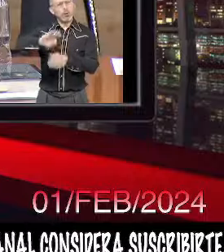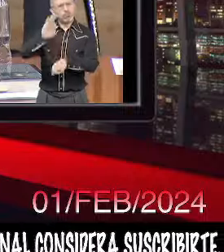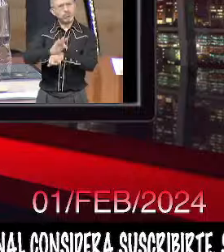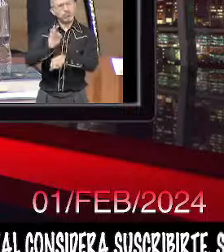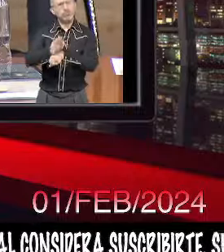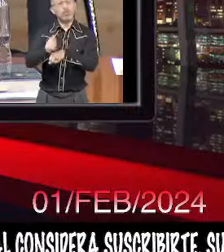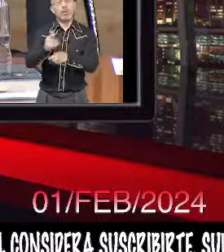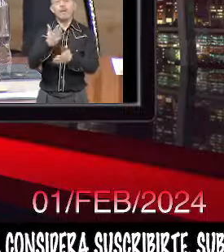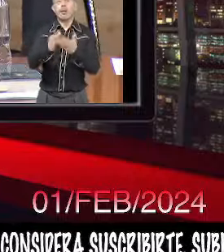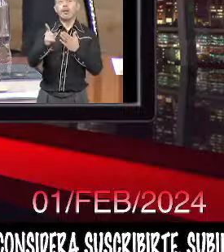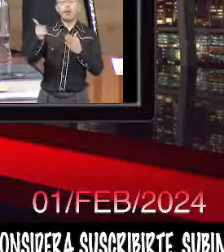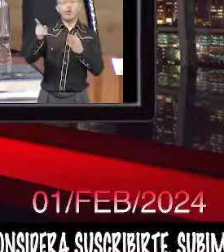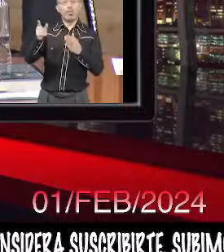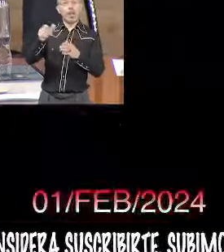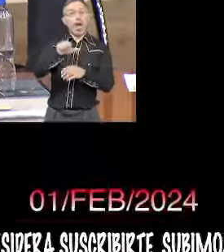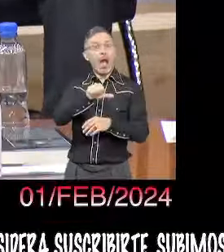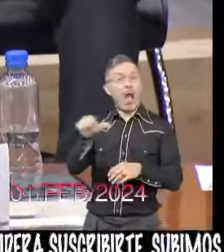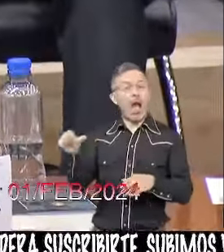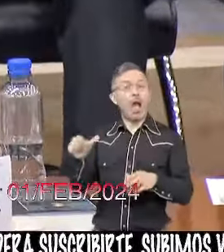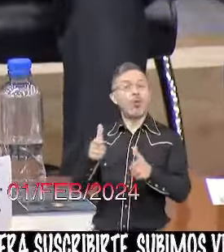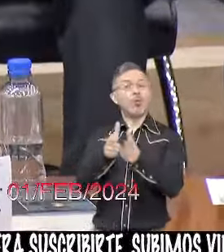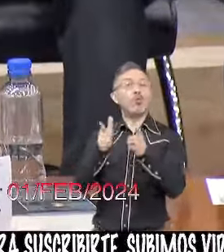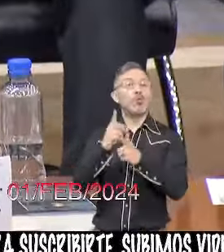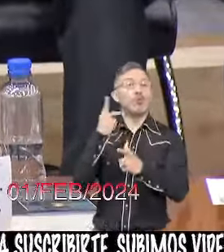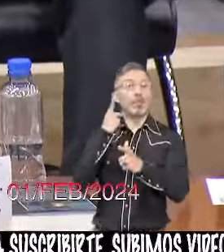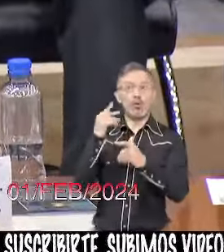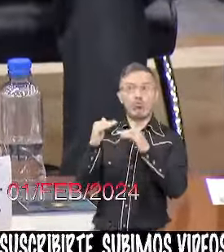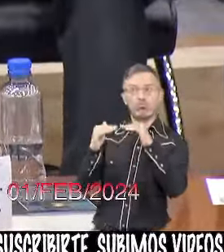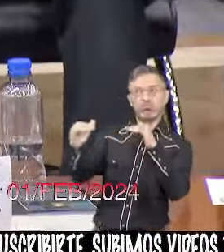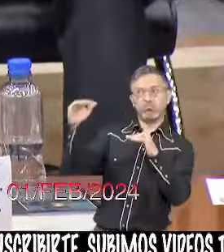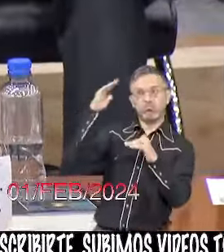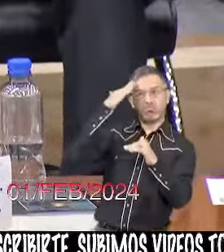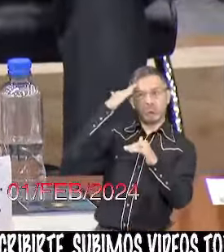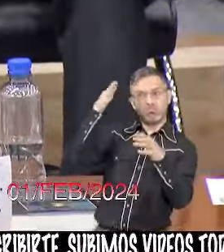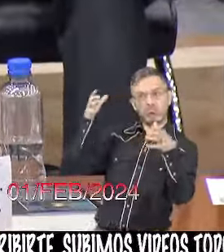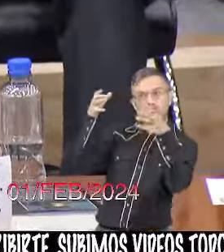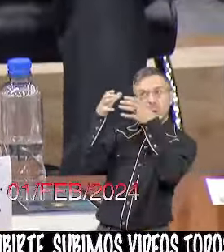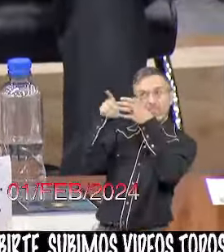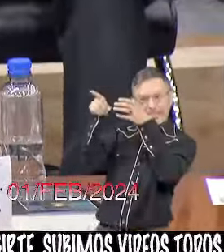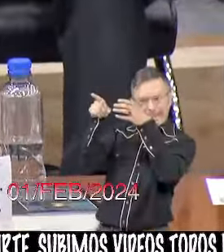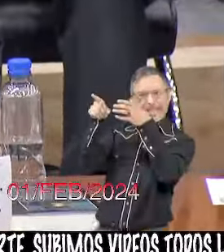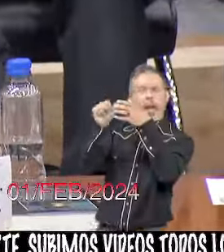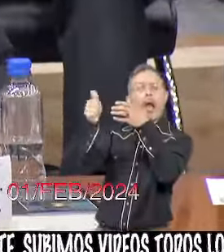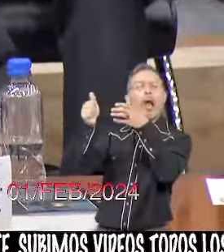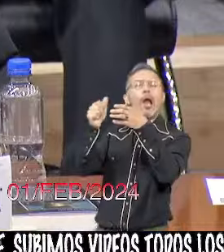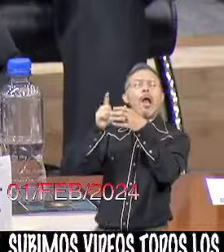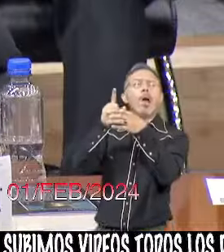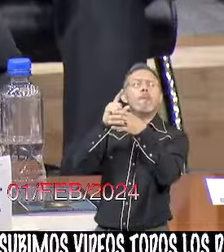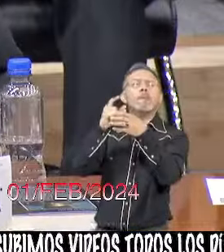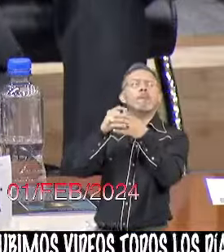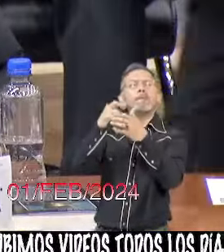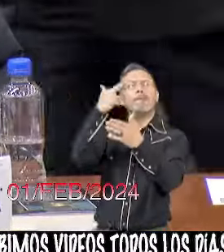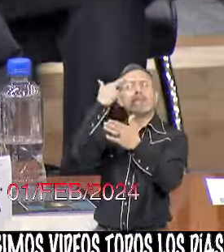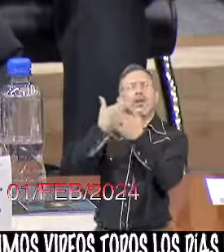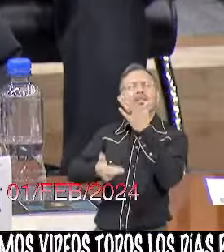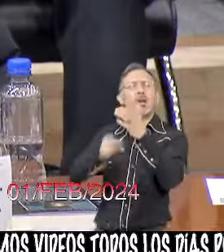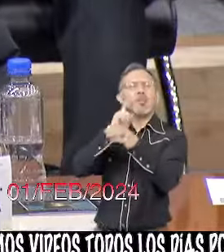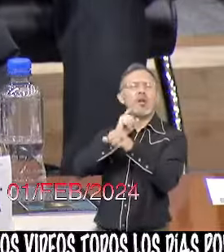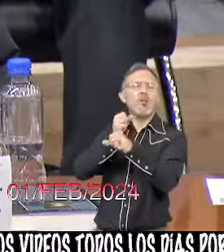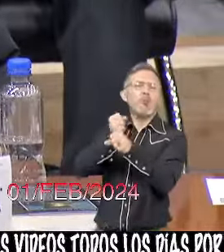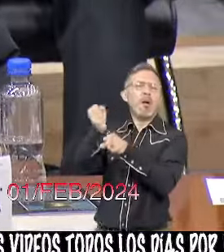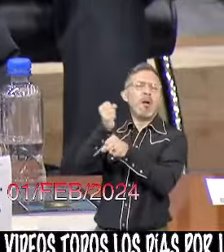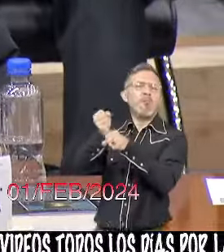de las cúpulas políticas, que es donde la violencia política de género se castiga, pero a las mujeres del pueblo